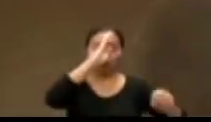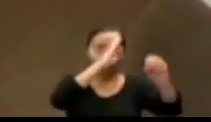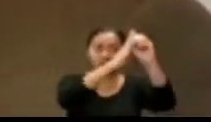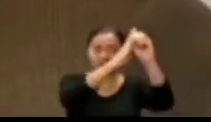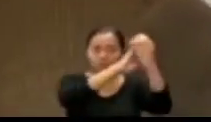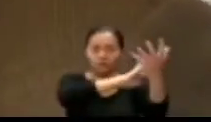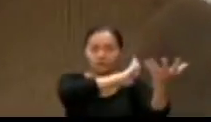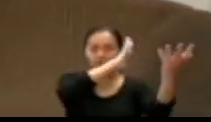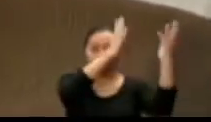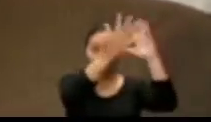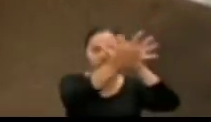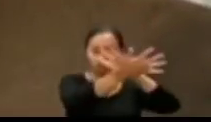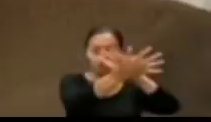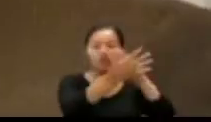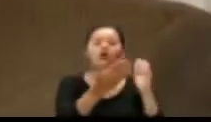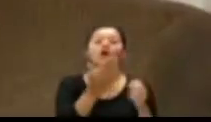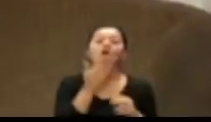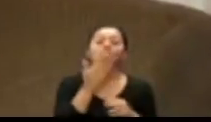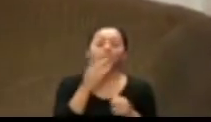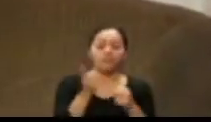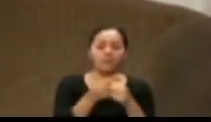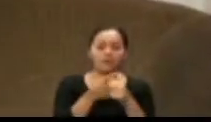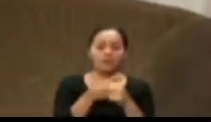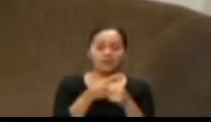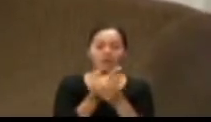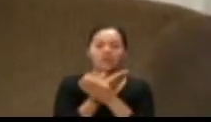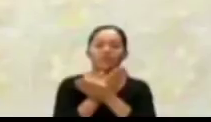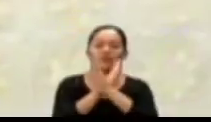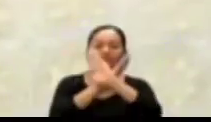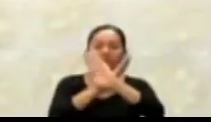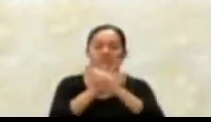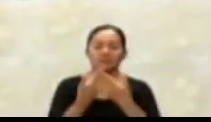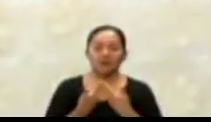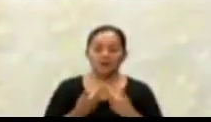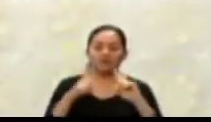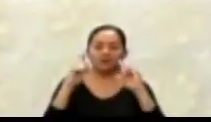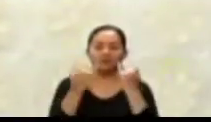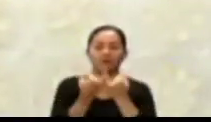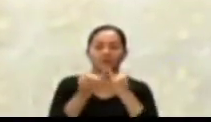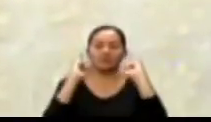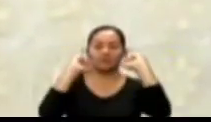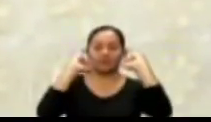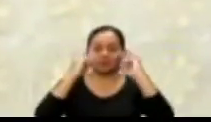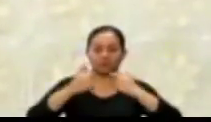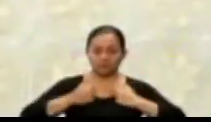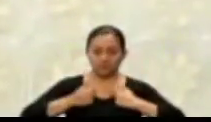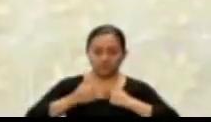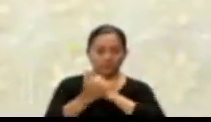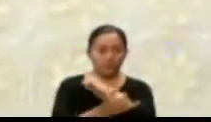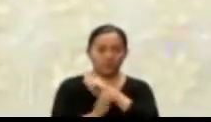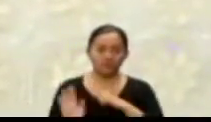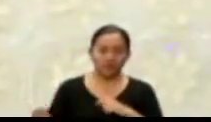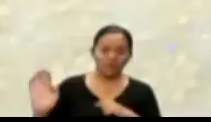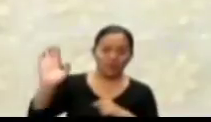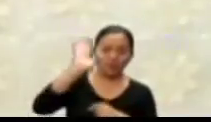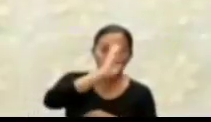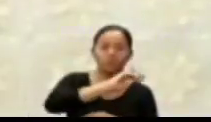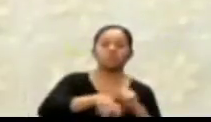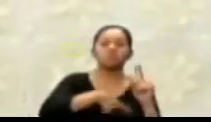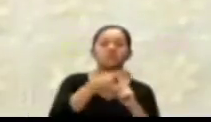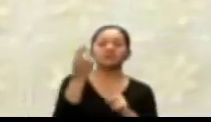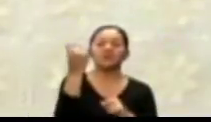desde la perspectiva de la defensa de la soberanía y de la redistribución, lo que quiere decir al mismo tiempo que